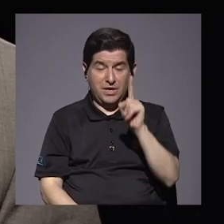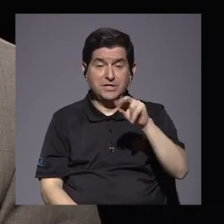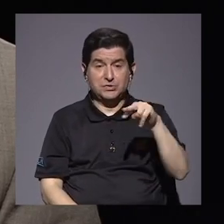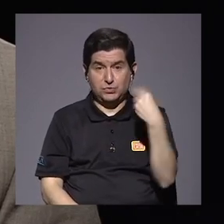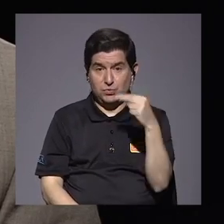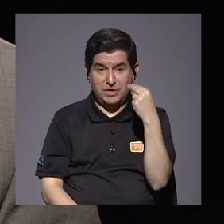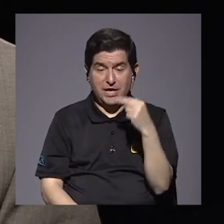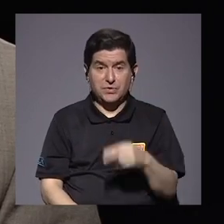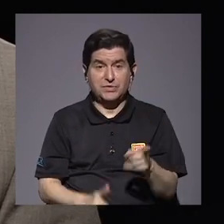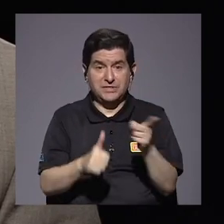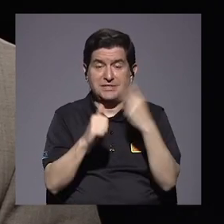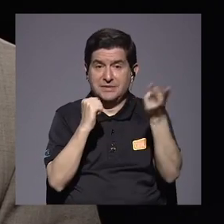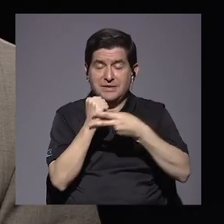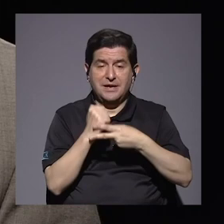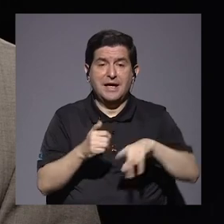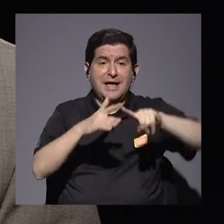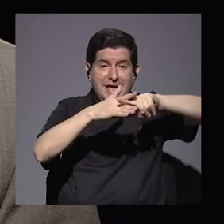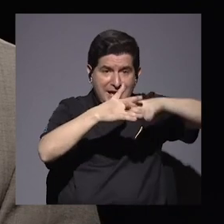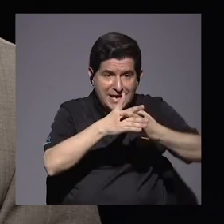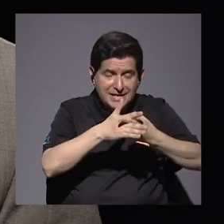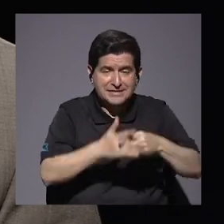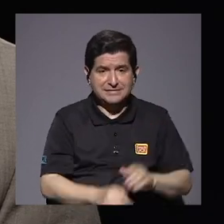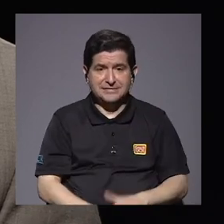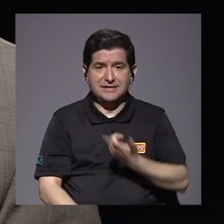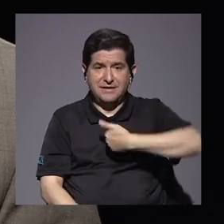primicia, además el 2 de junio estaremos iniciando